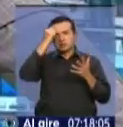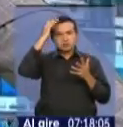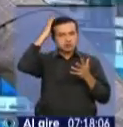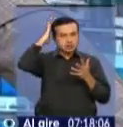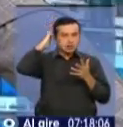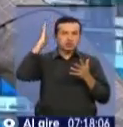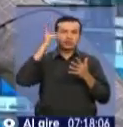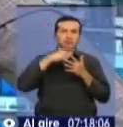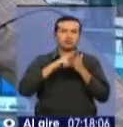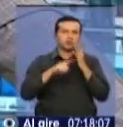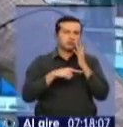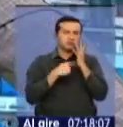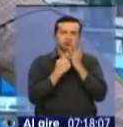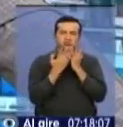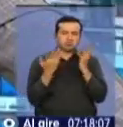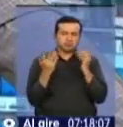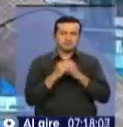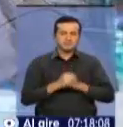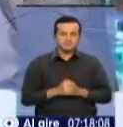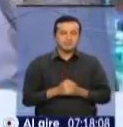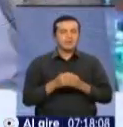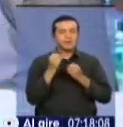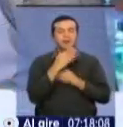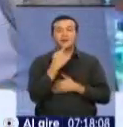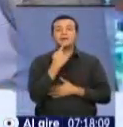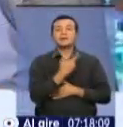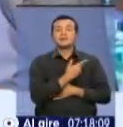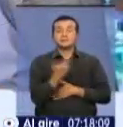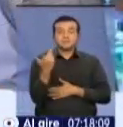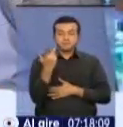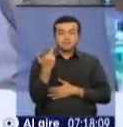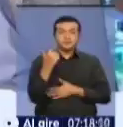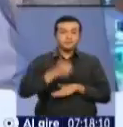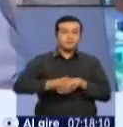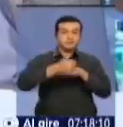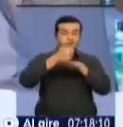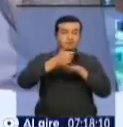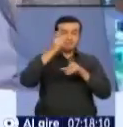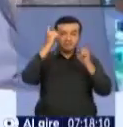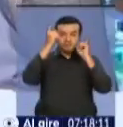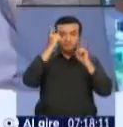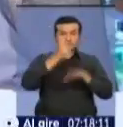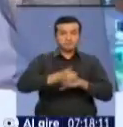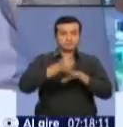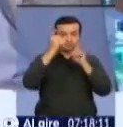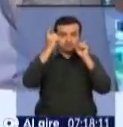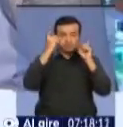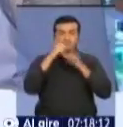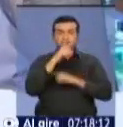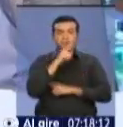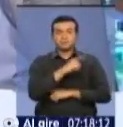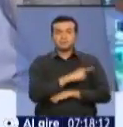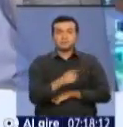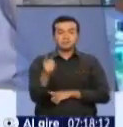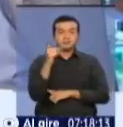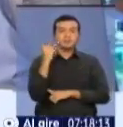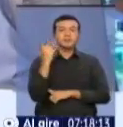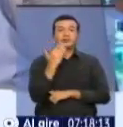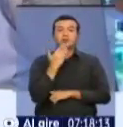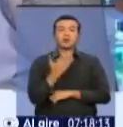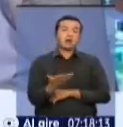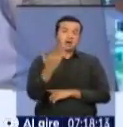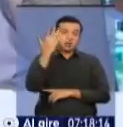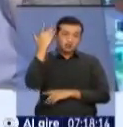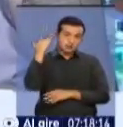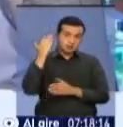otros ejemplos. Cuando se ha designado a las autoridades de control, ya sea de parte del Congreso Nacional en el